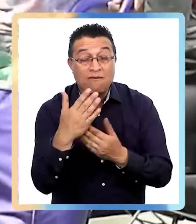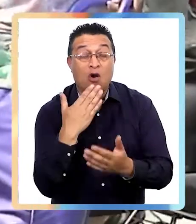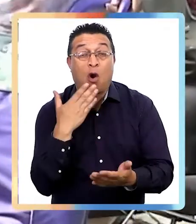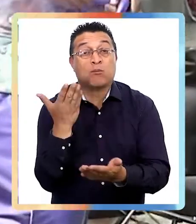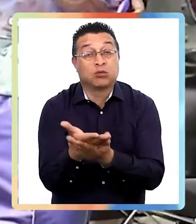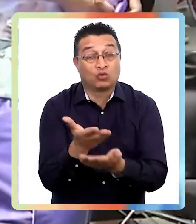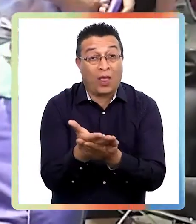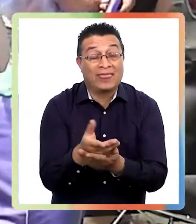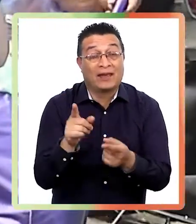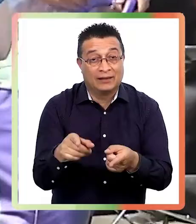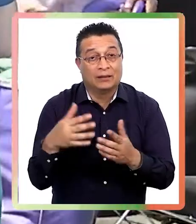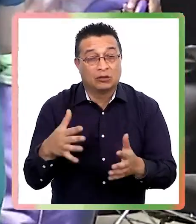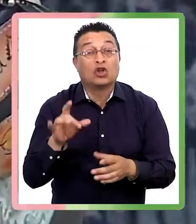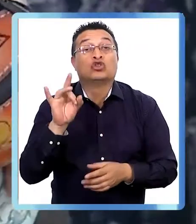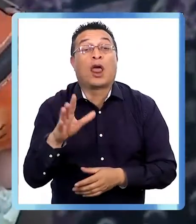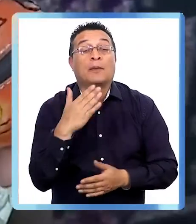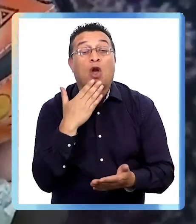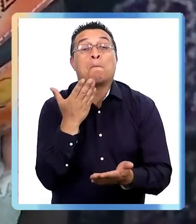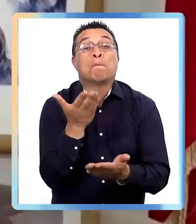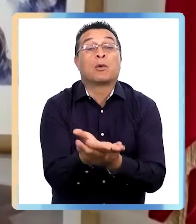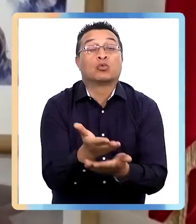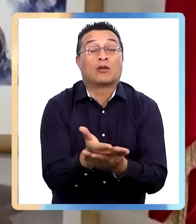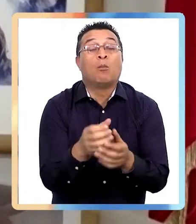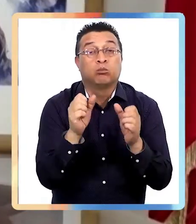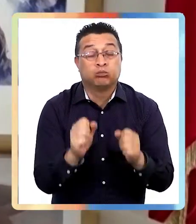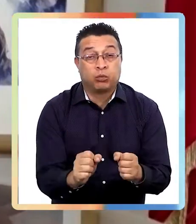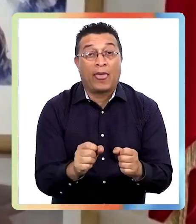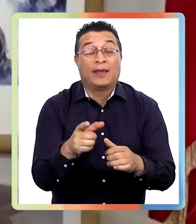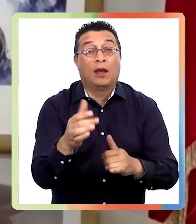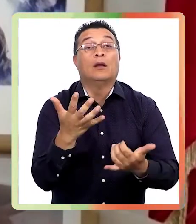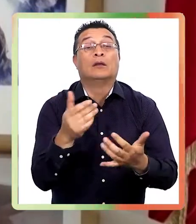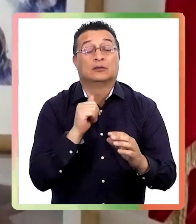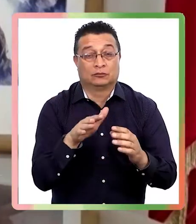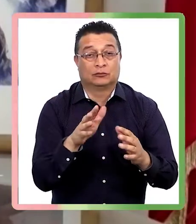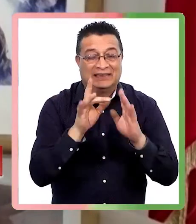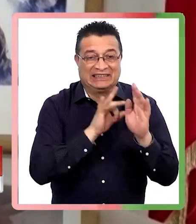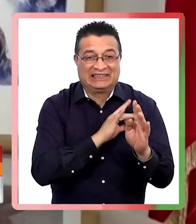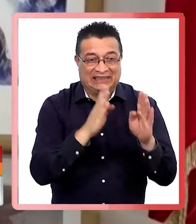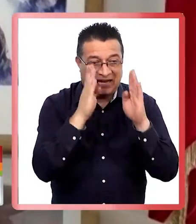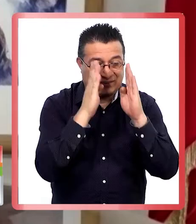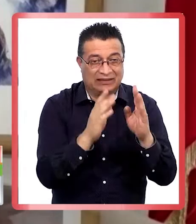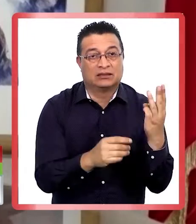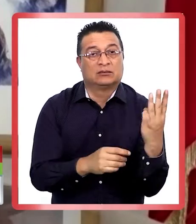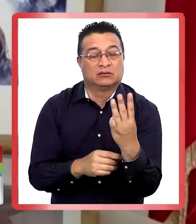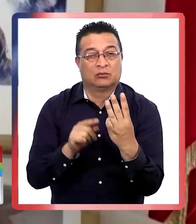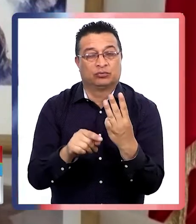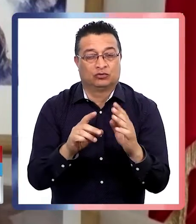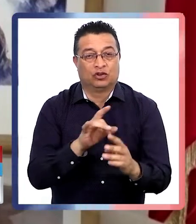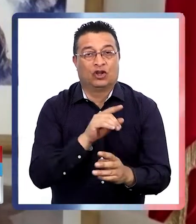nuevos postulantes, que son los que importan, son los que tienen que hacer la postulación, la pueden hacer a través del sitio de Chile Atiende,